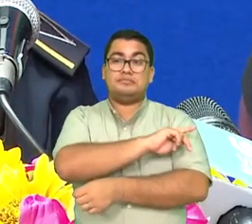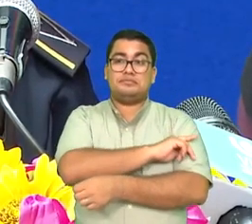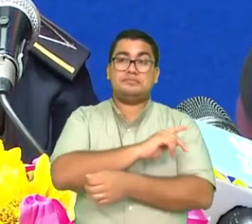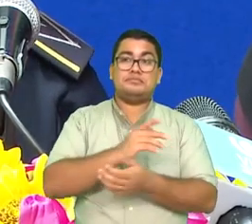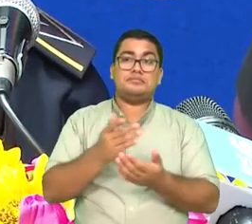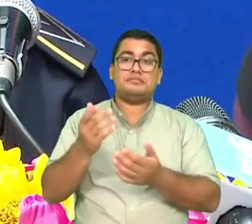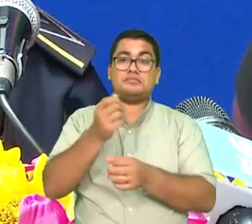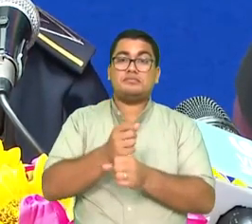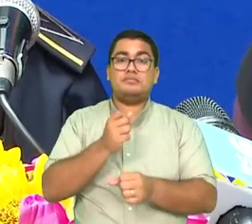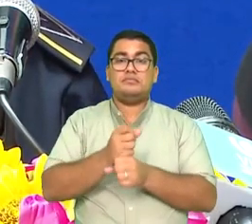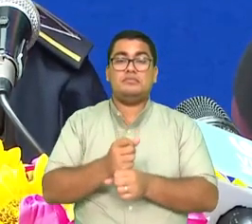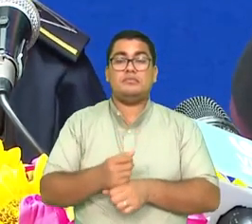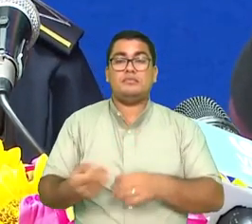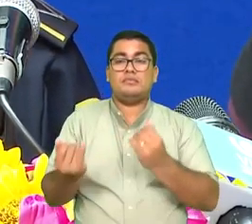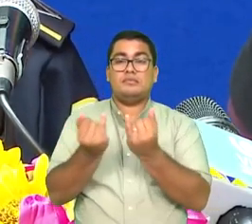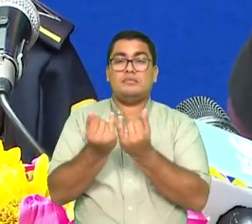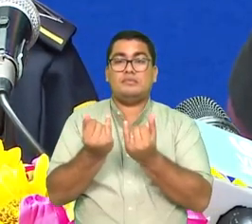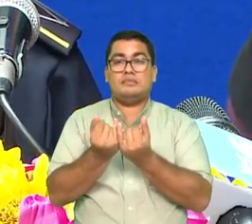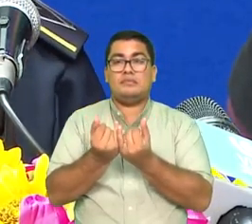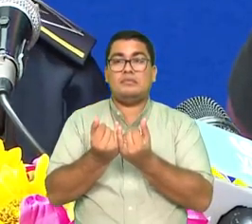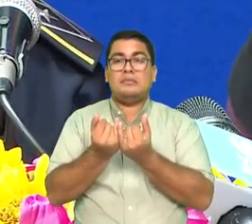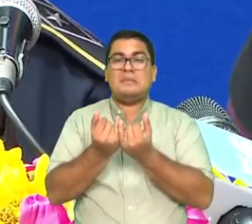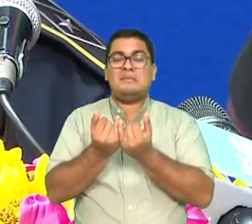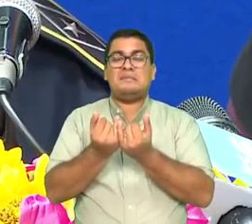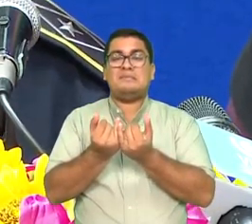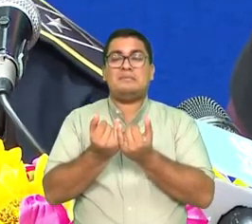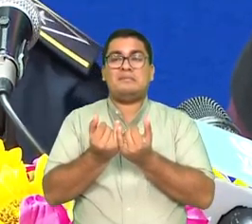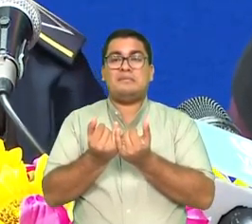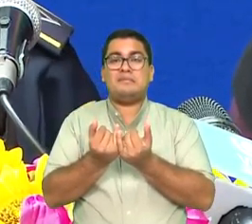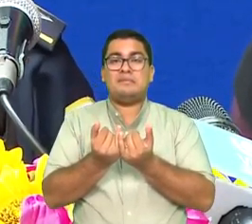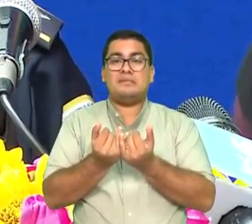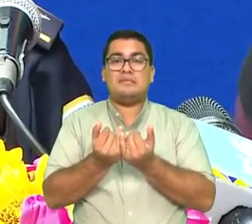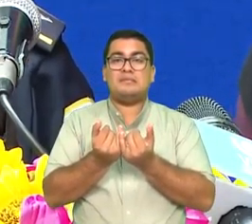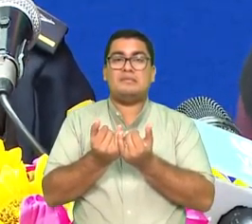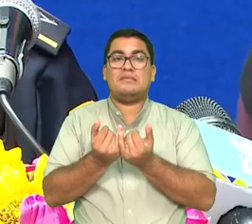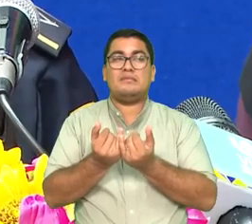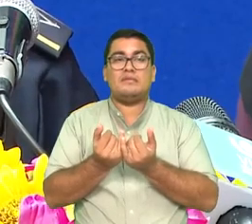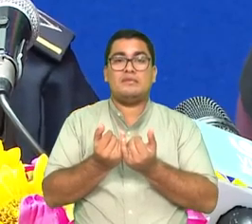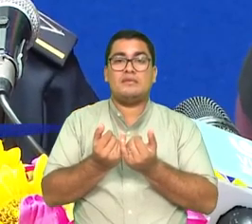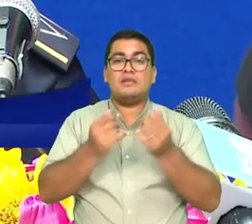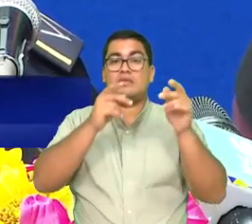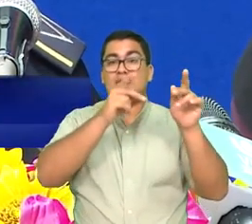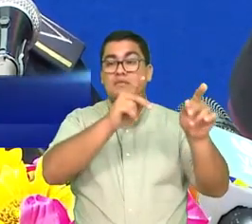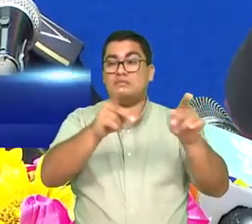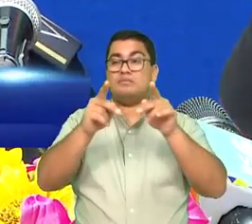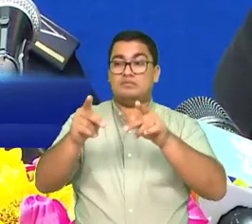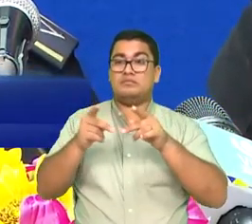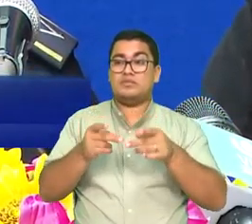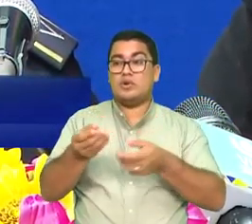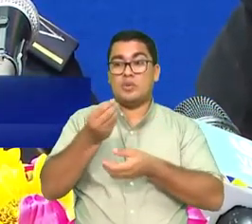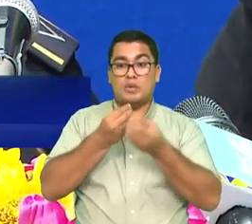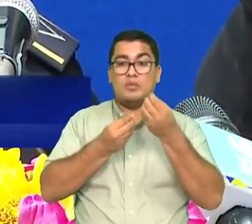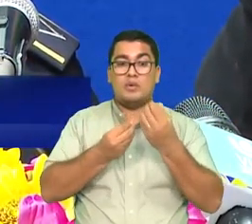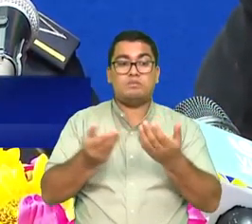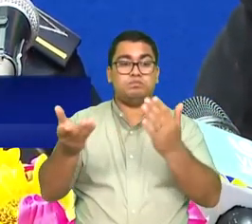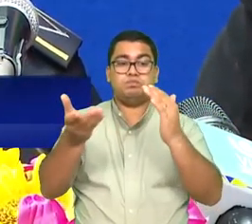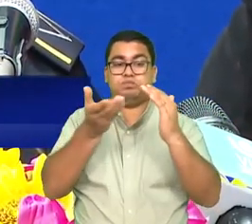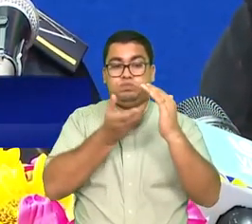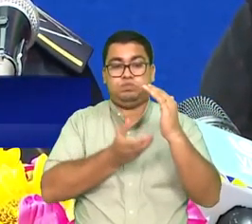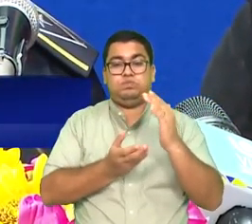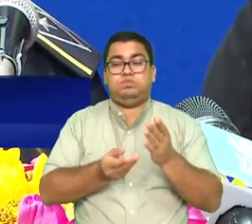Estamos trabajando también en el avituallamiento y garantizar la alimentación a los hermanos que están en